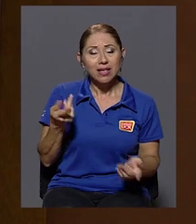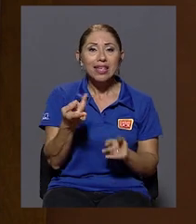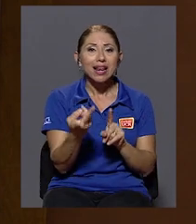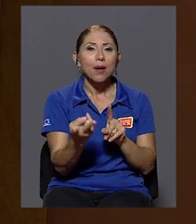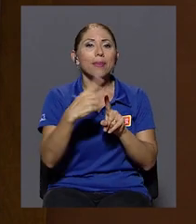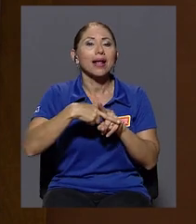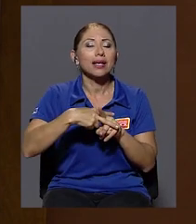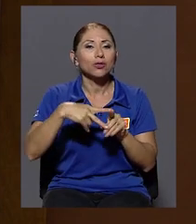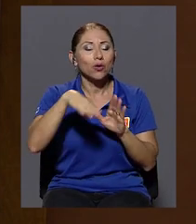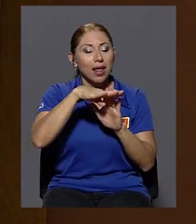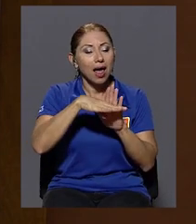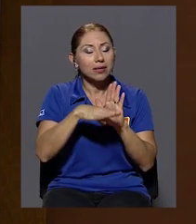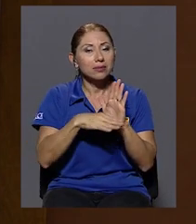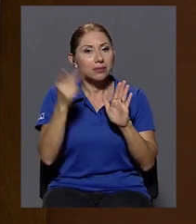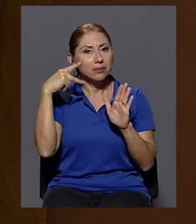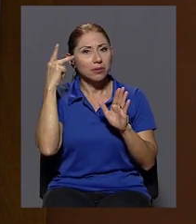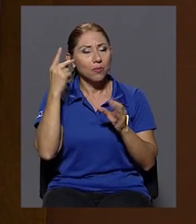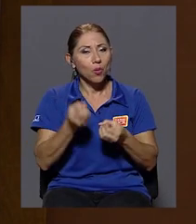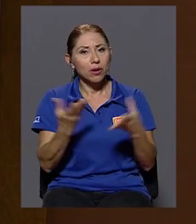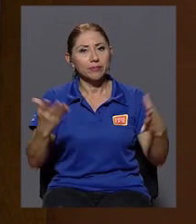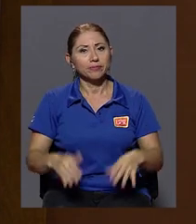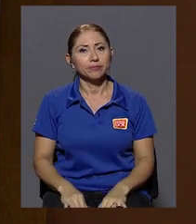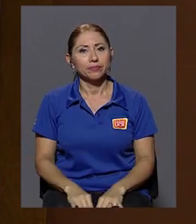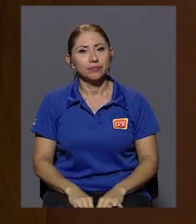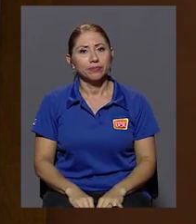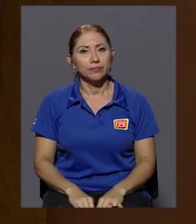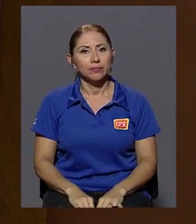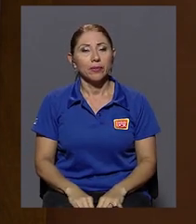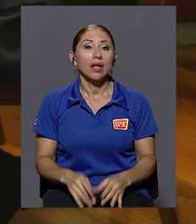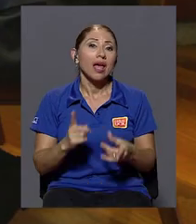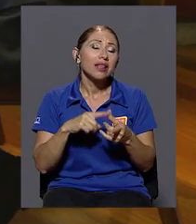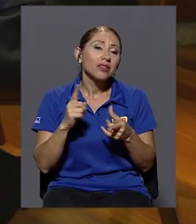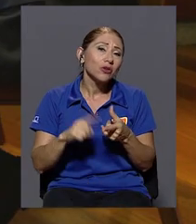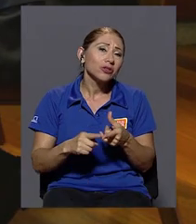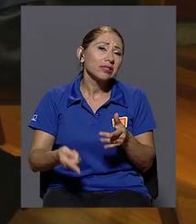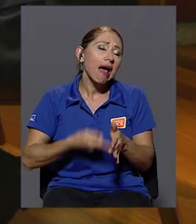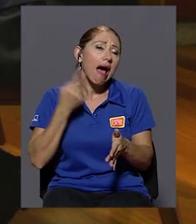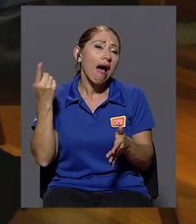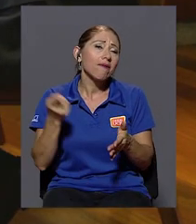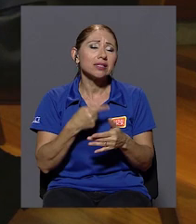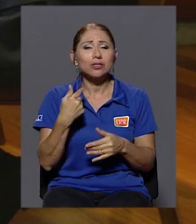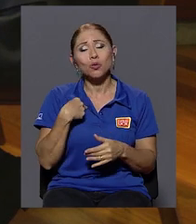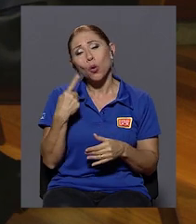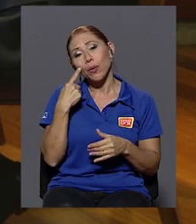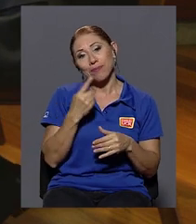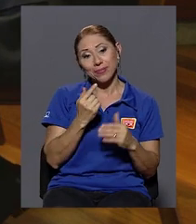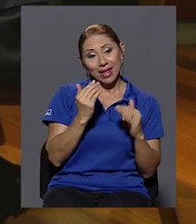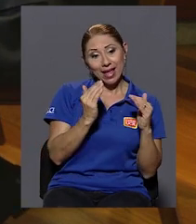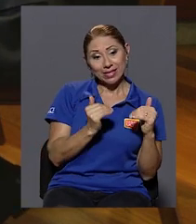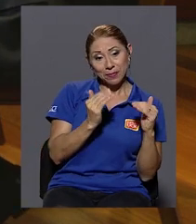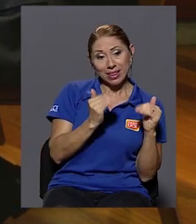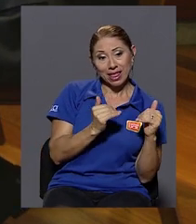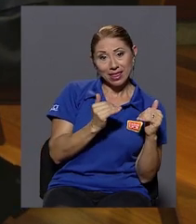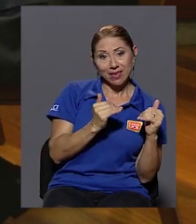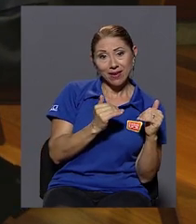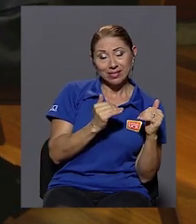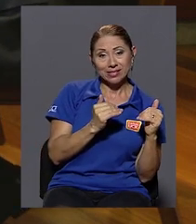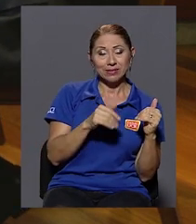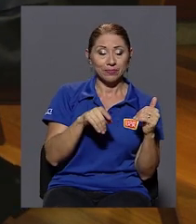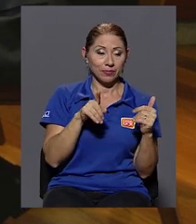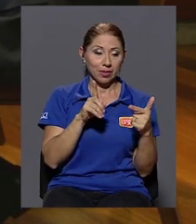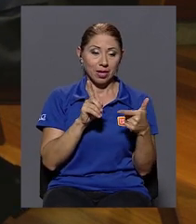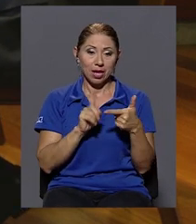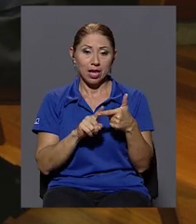en la aplicación de las políticas públicas. Entonces, a ratos percibe uno un divorcio entre las expectativas,